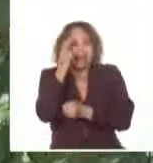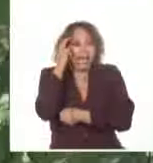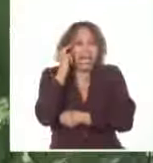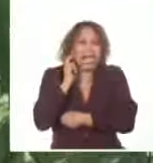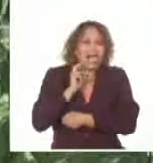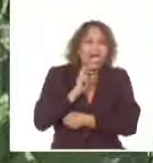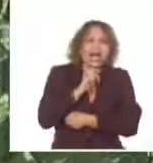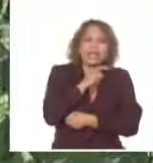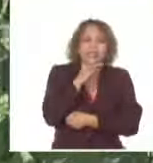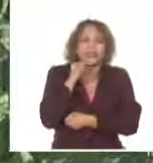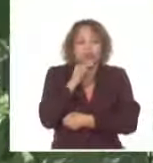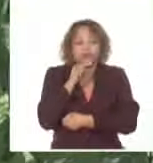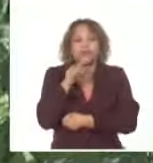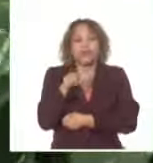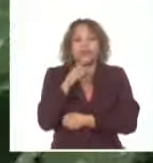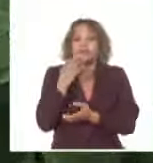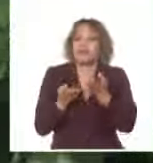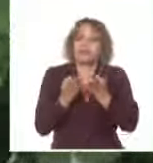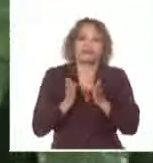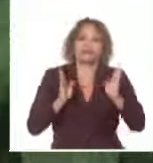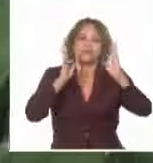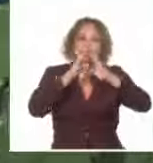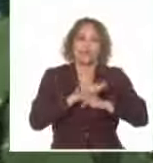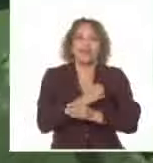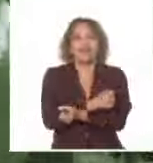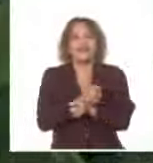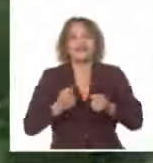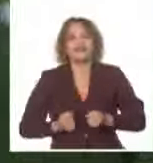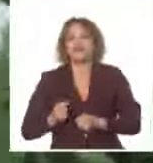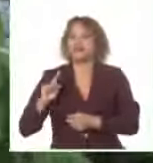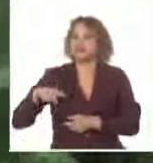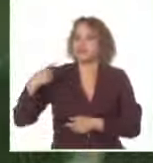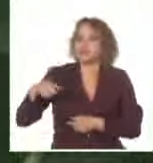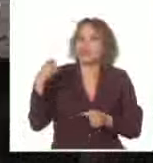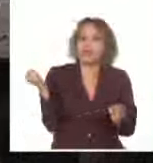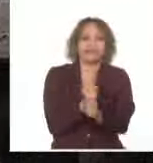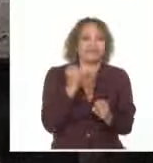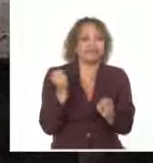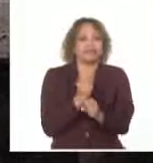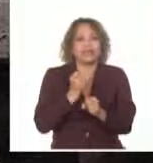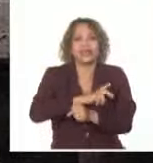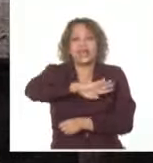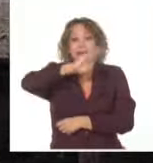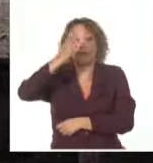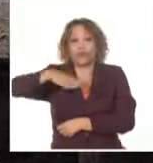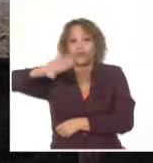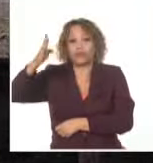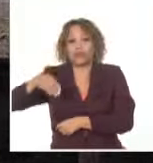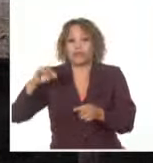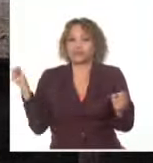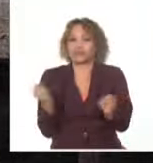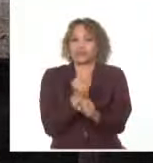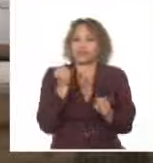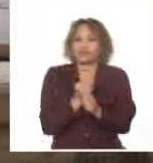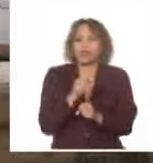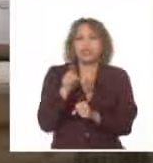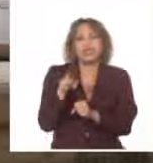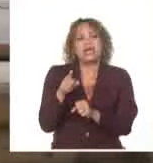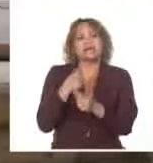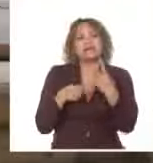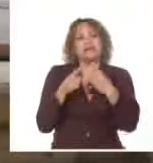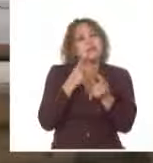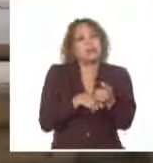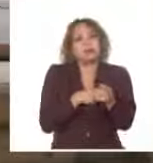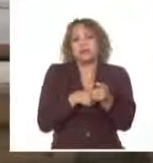resulta incomparable con el esfuerzo diario de quienes trabajan en medio de la montaña. Para ellos es mucho más que una costumbre